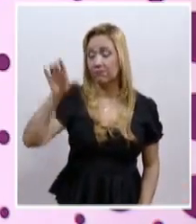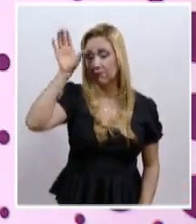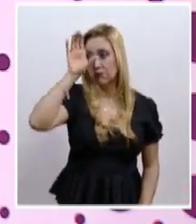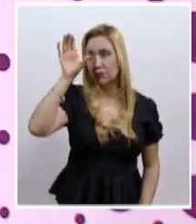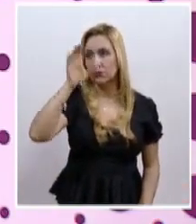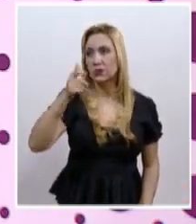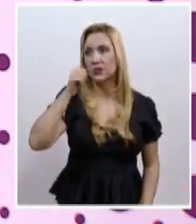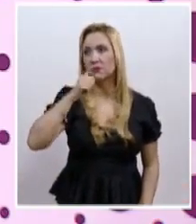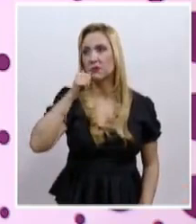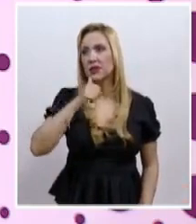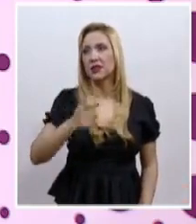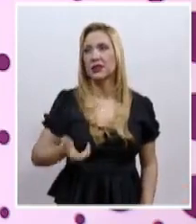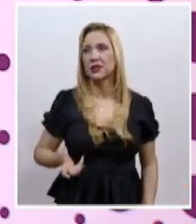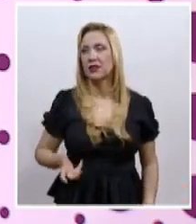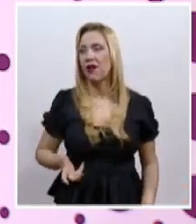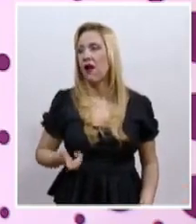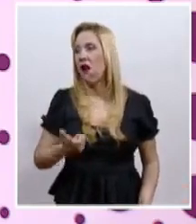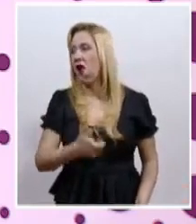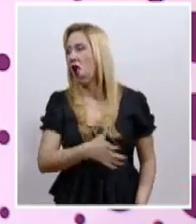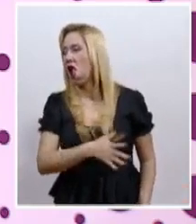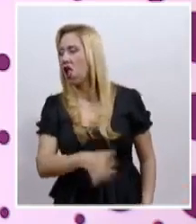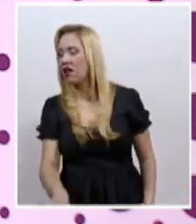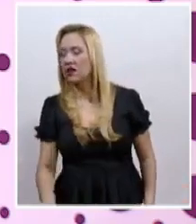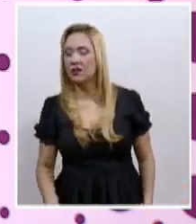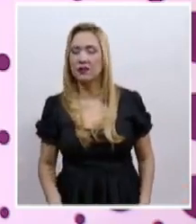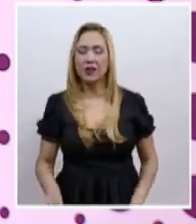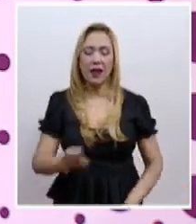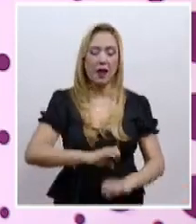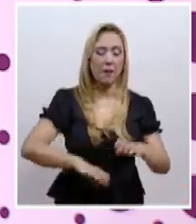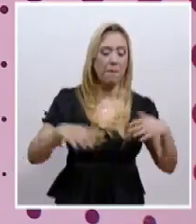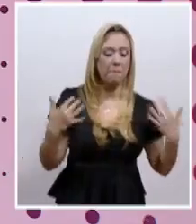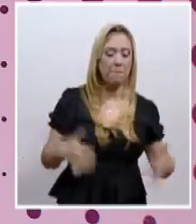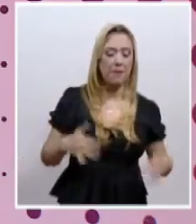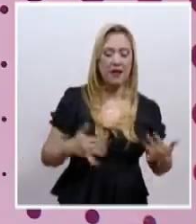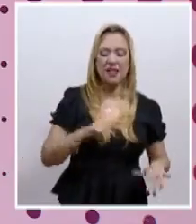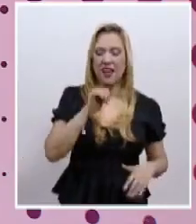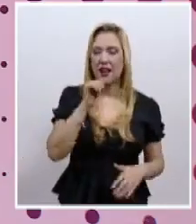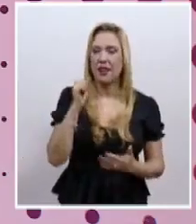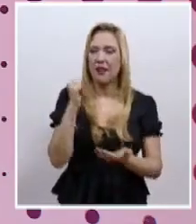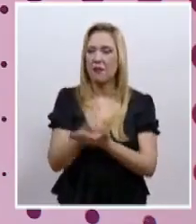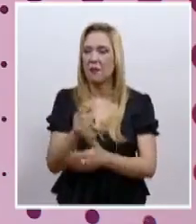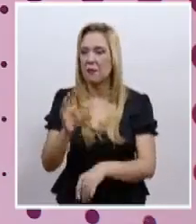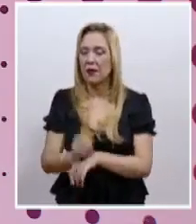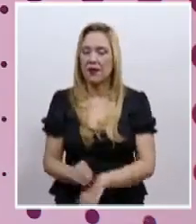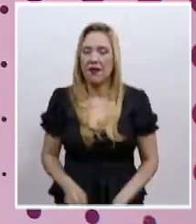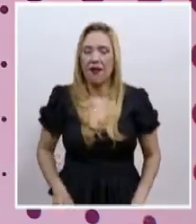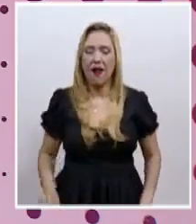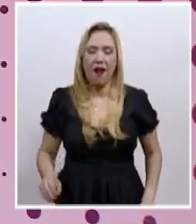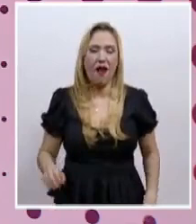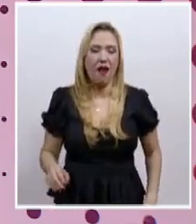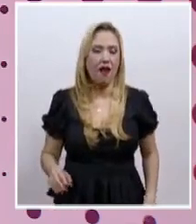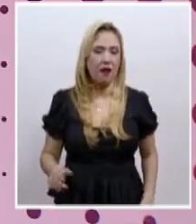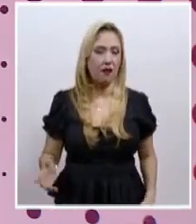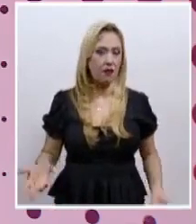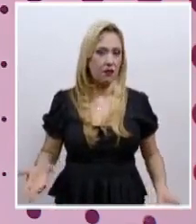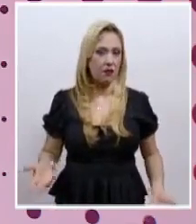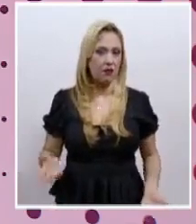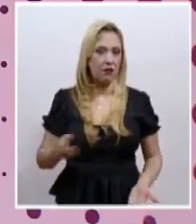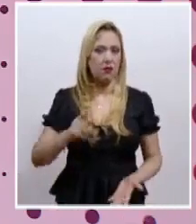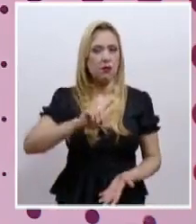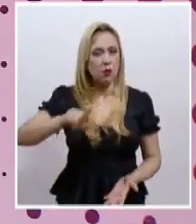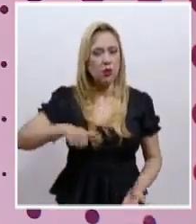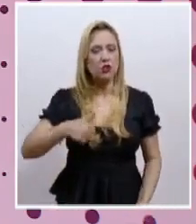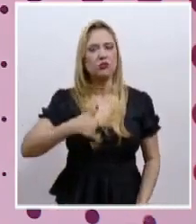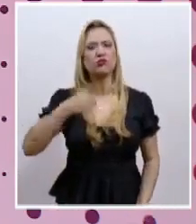del evasor, de la empresa, del informal, etcétera, que todavía no nos sentimos como con la capacidad de